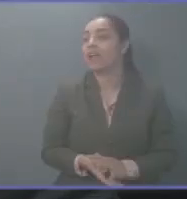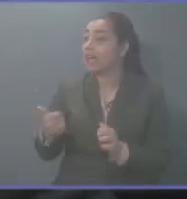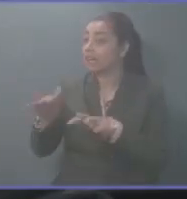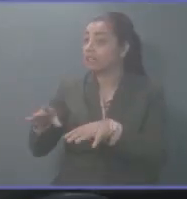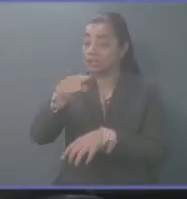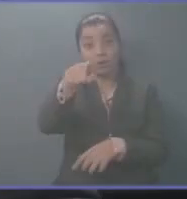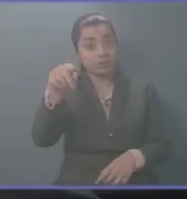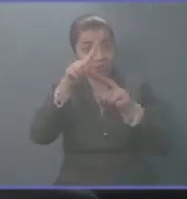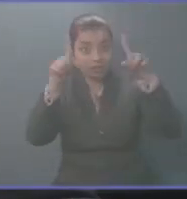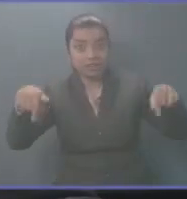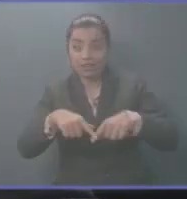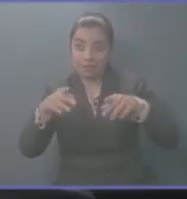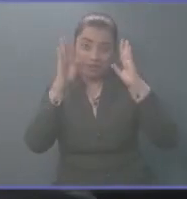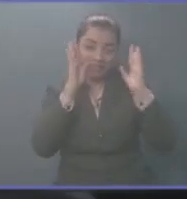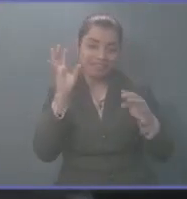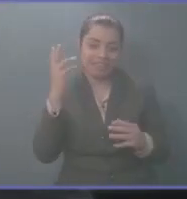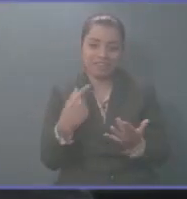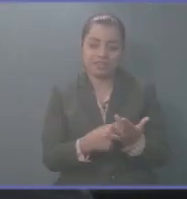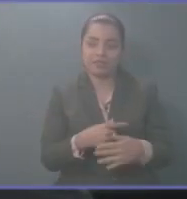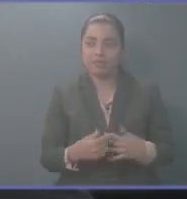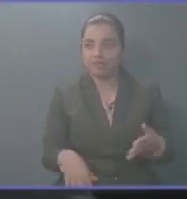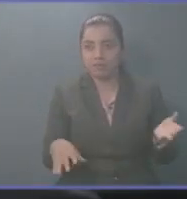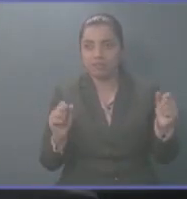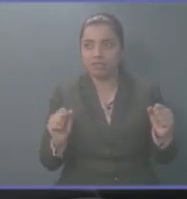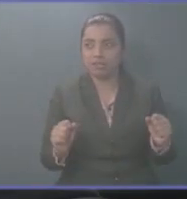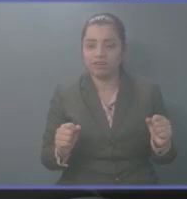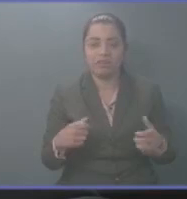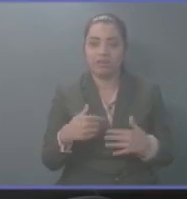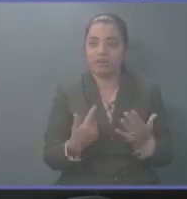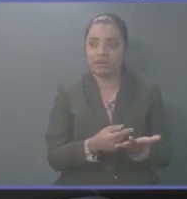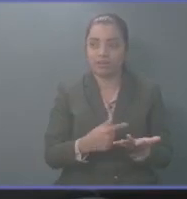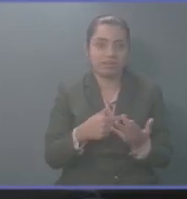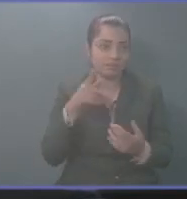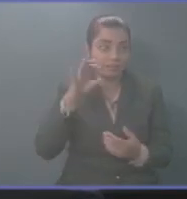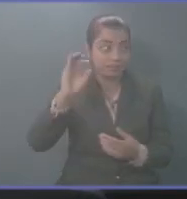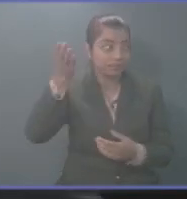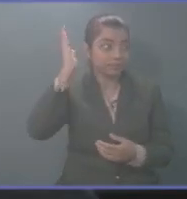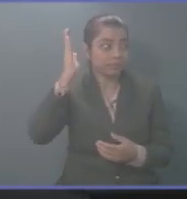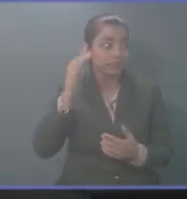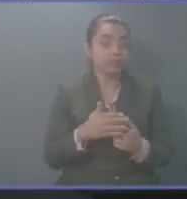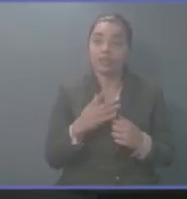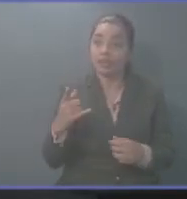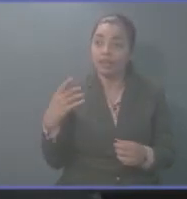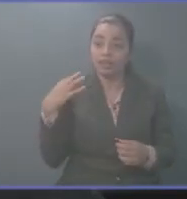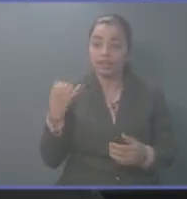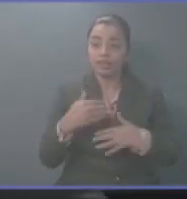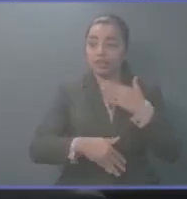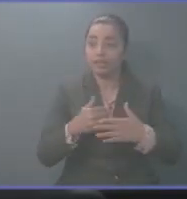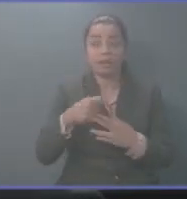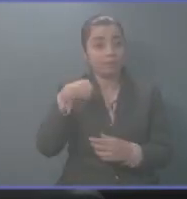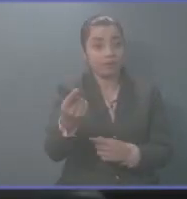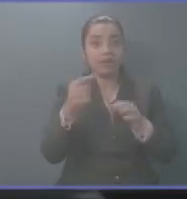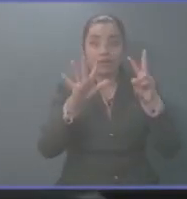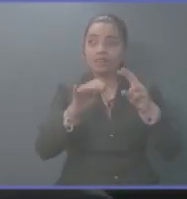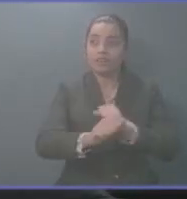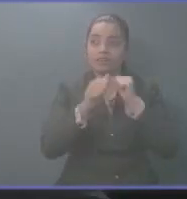televidente y radio escucha, también gracias por haber estado en sintonía de esta emisión de Foro Legislativo. Lo invitamos a que nos sintonice mañana a las 7